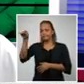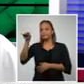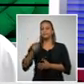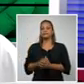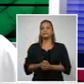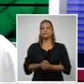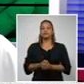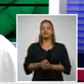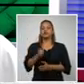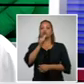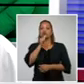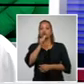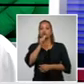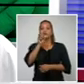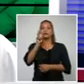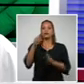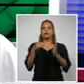sospechosos